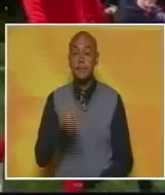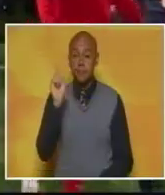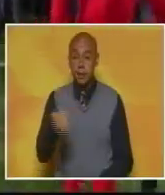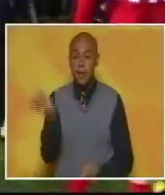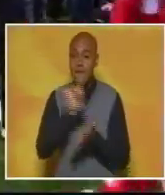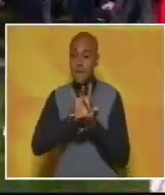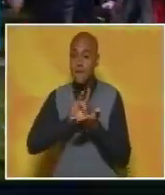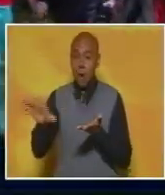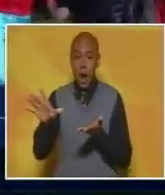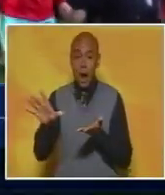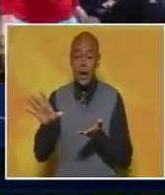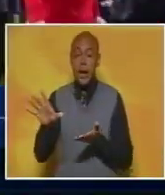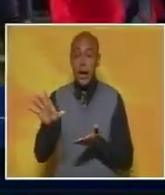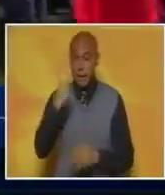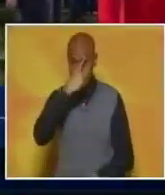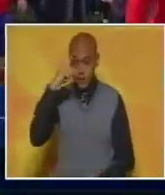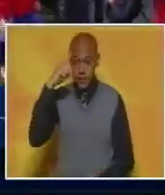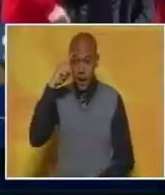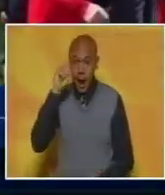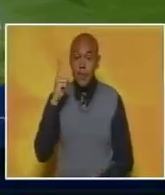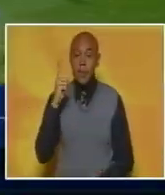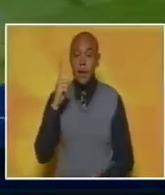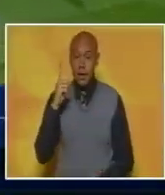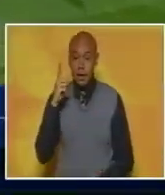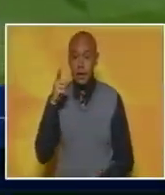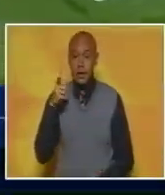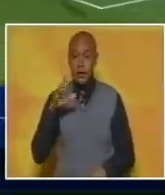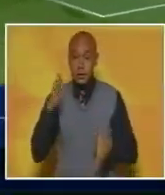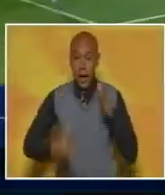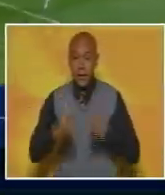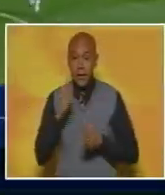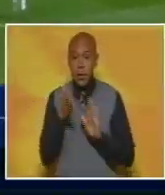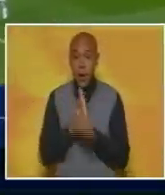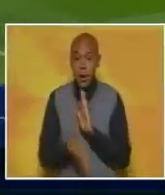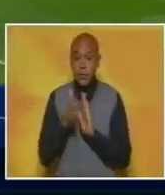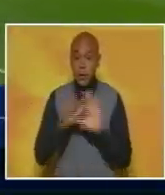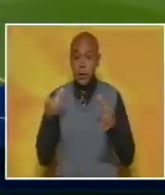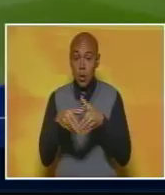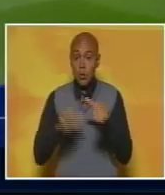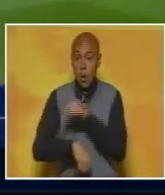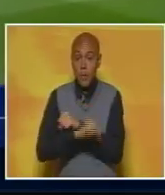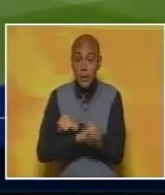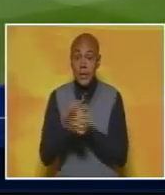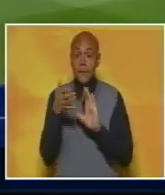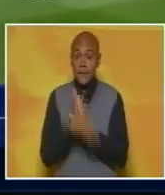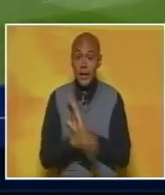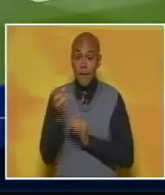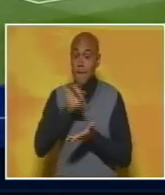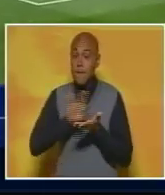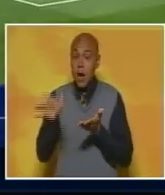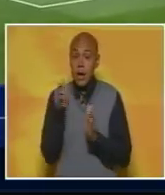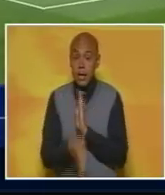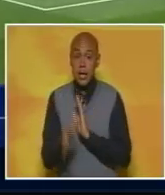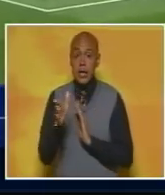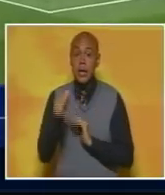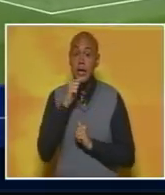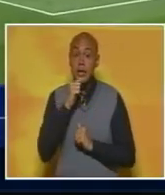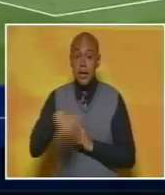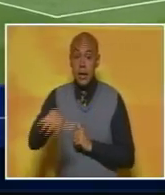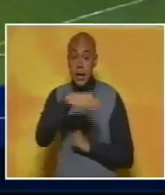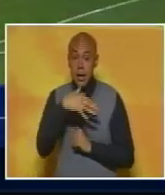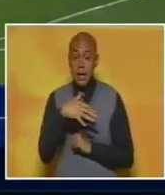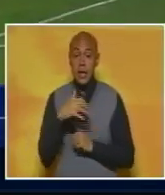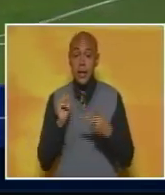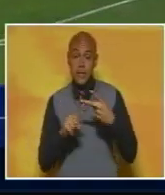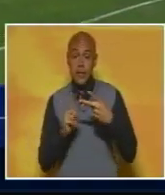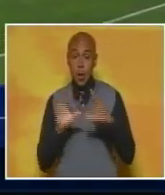Eliminado el Atlético de Madrid en los 16avos de final de la Copa del Rey. La debacle colchonera fue ante el Cultural Leonesa de